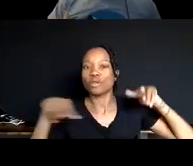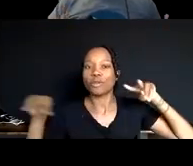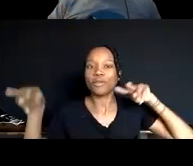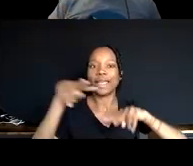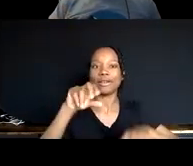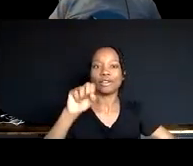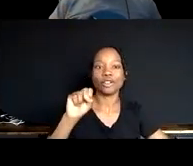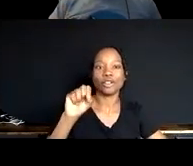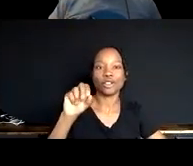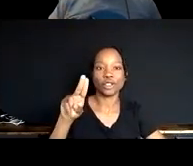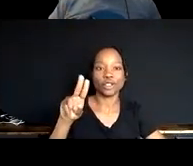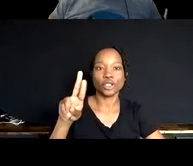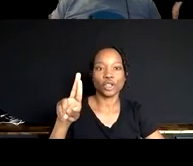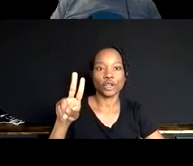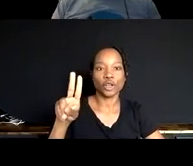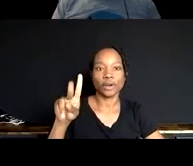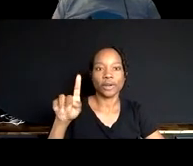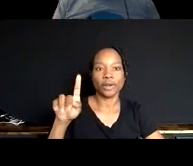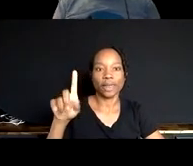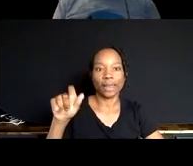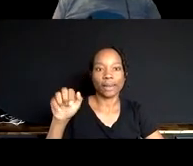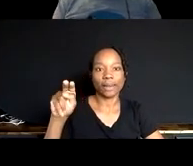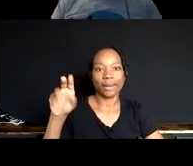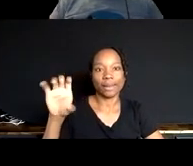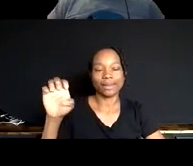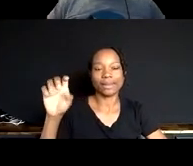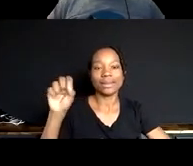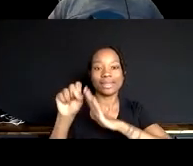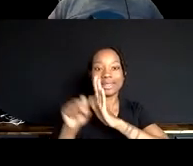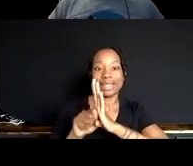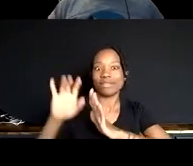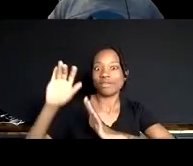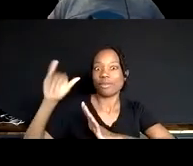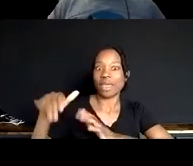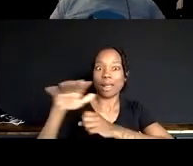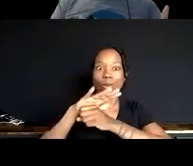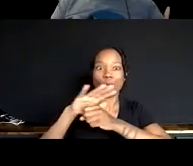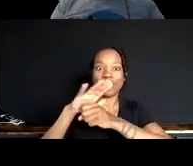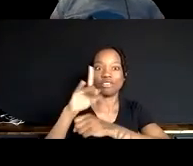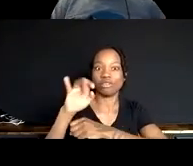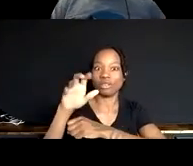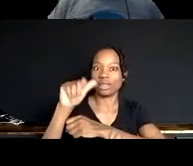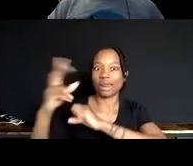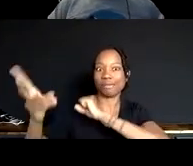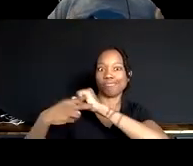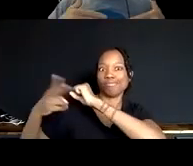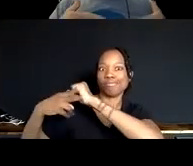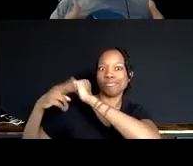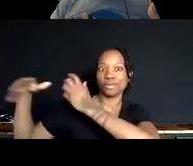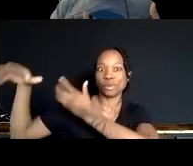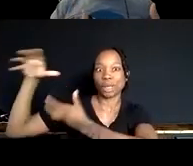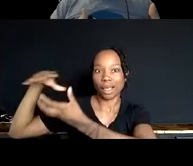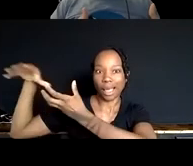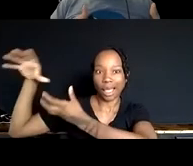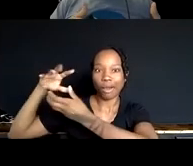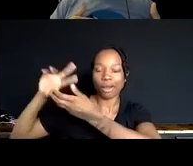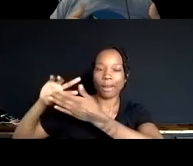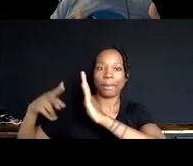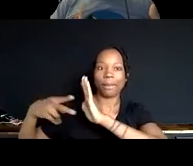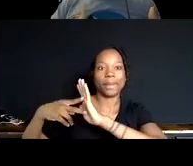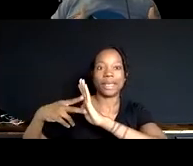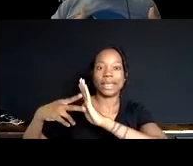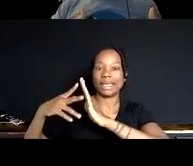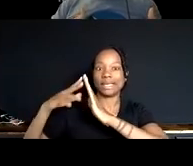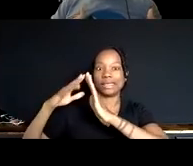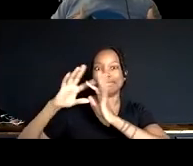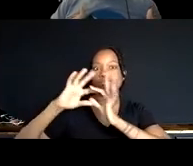de posicionamiento global, usando la data de la localización, se graba en un inventario, en un servidor